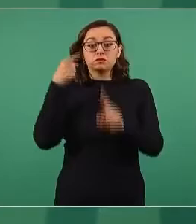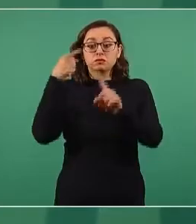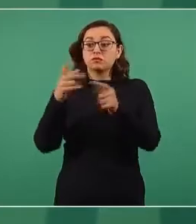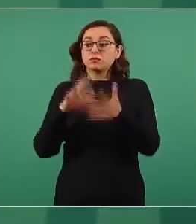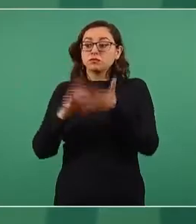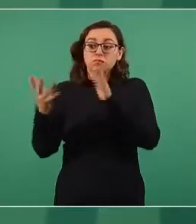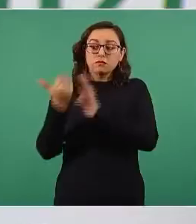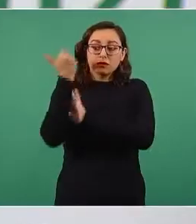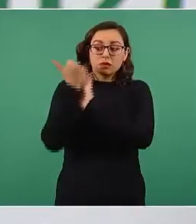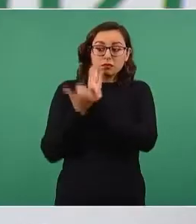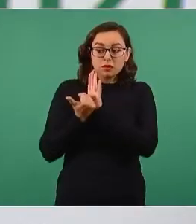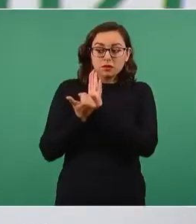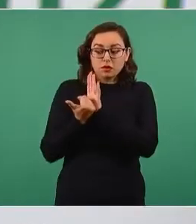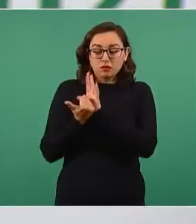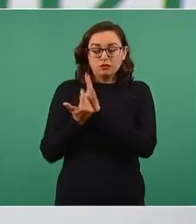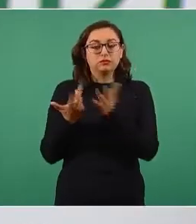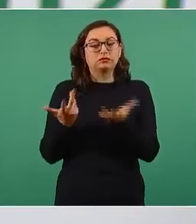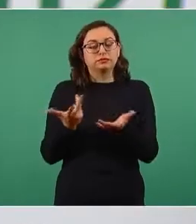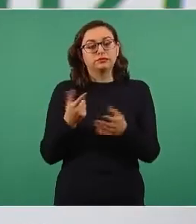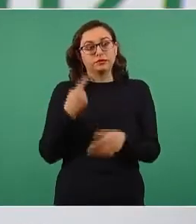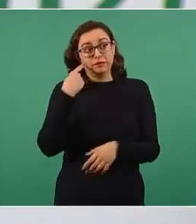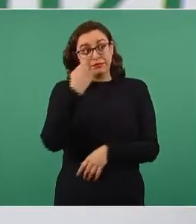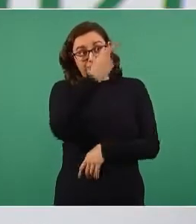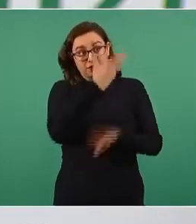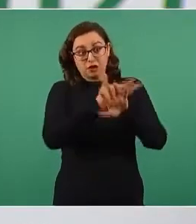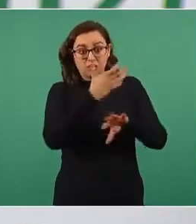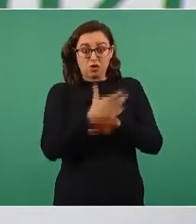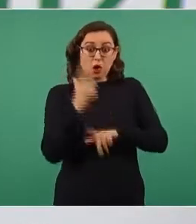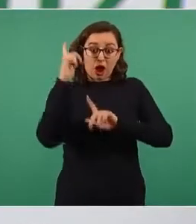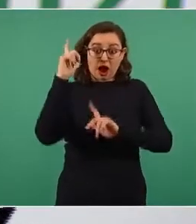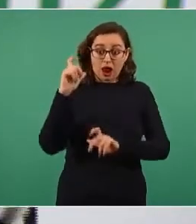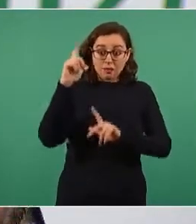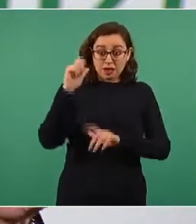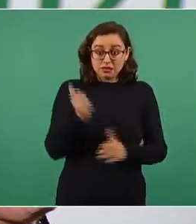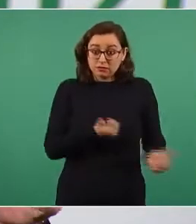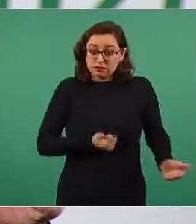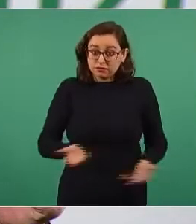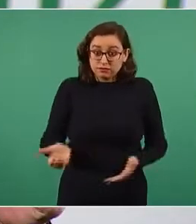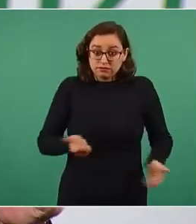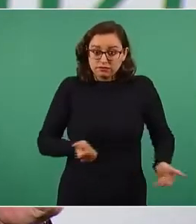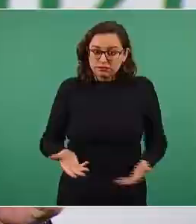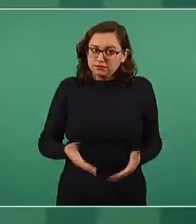necesitamos? Reducir el tráfico de armas a México. Preocupación,